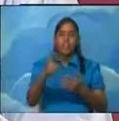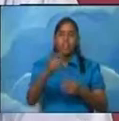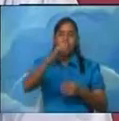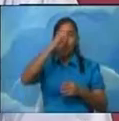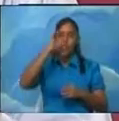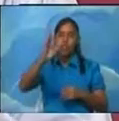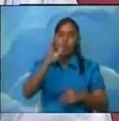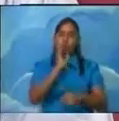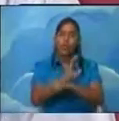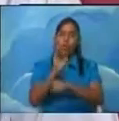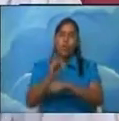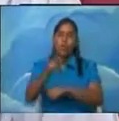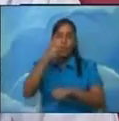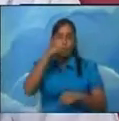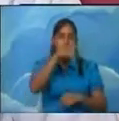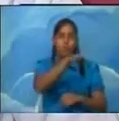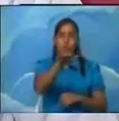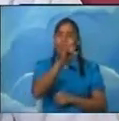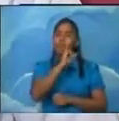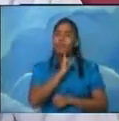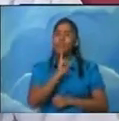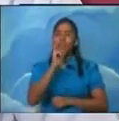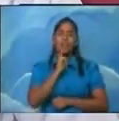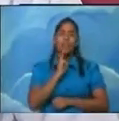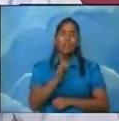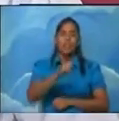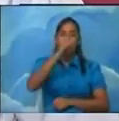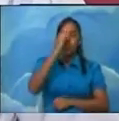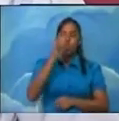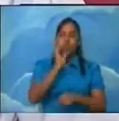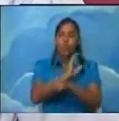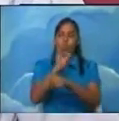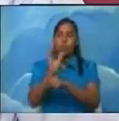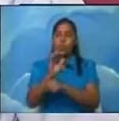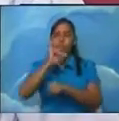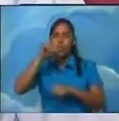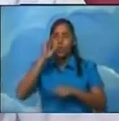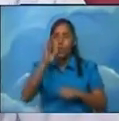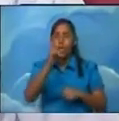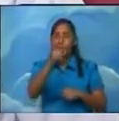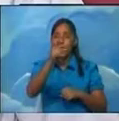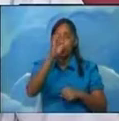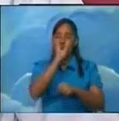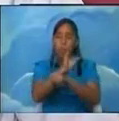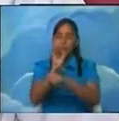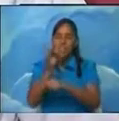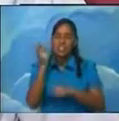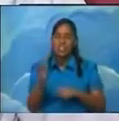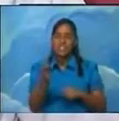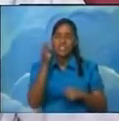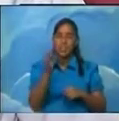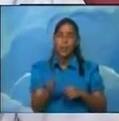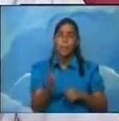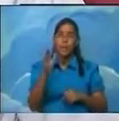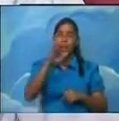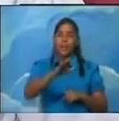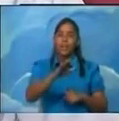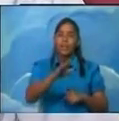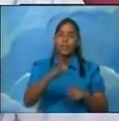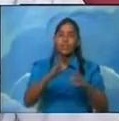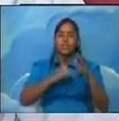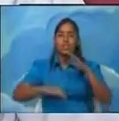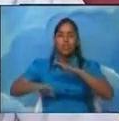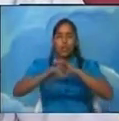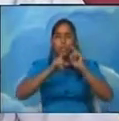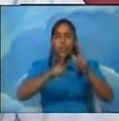Dios cuida del pueblo de Israel, dice Dios cuida de Jehová tu Dios, cuida siempre, y